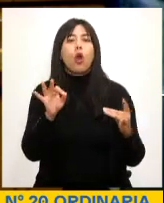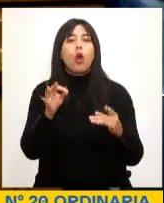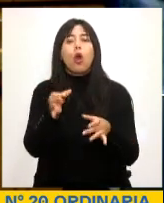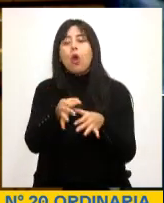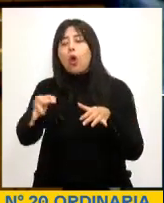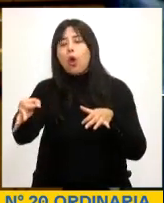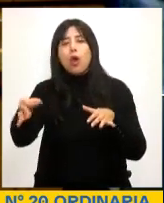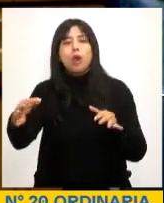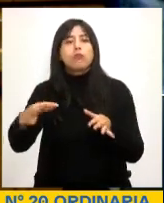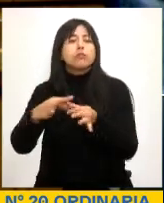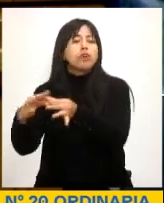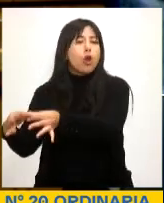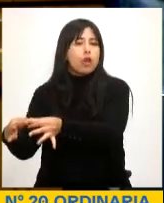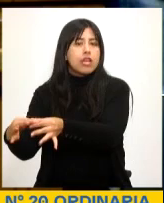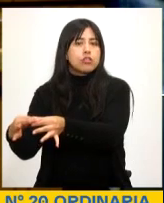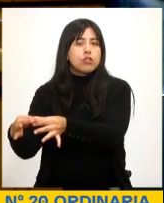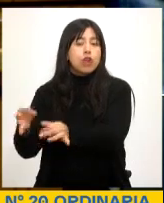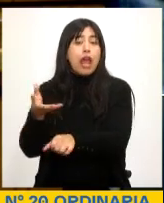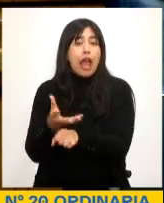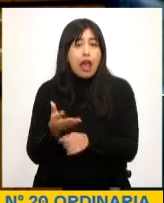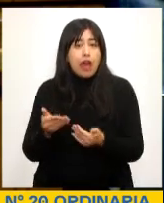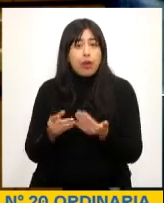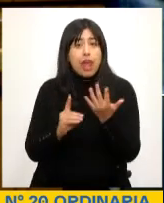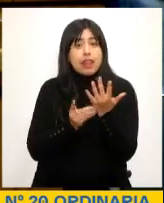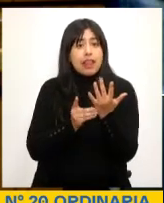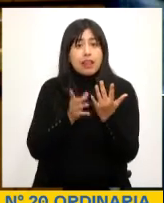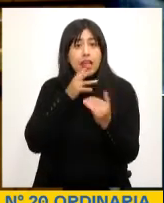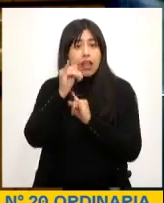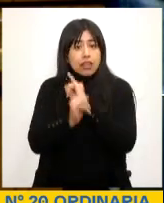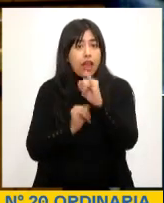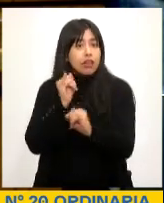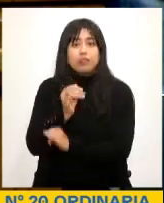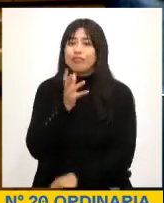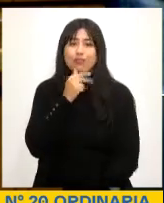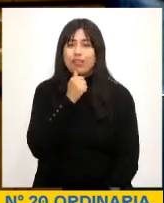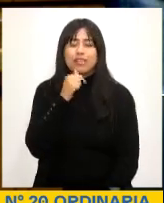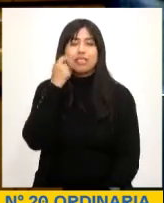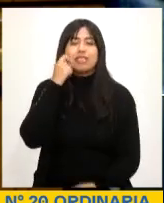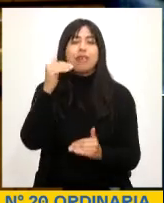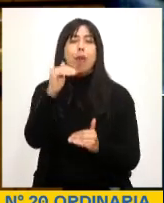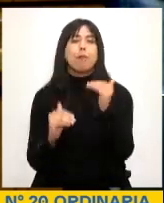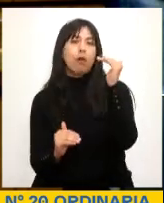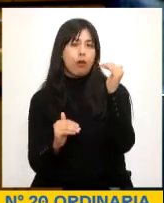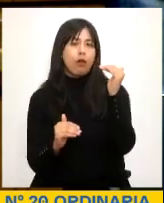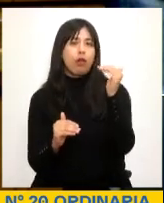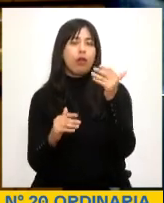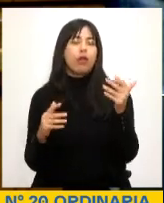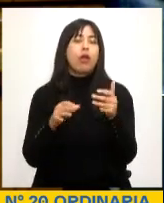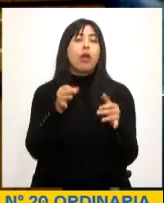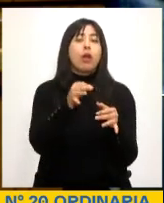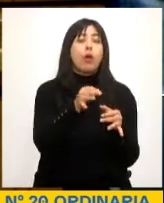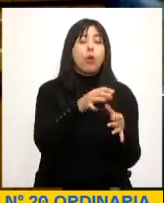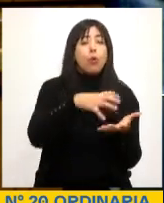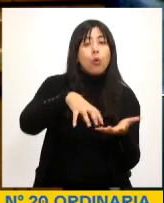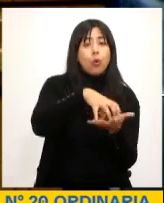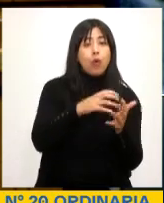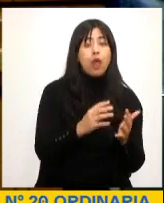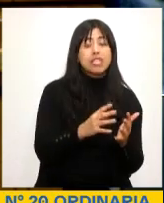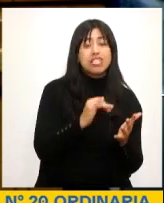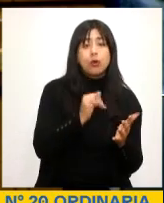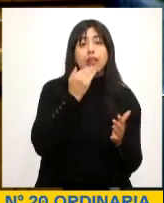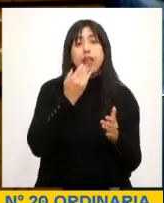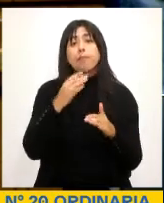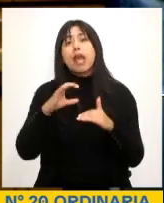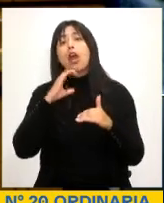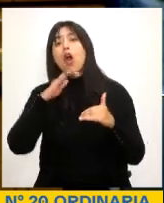Rurales donde actualmente la brecha digital continúa siendo una importante fuente de disparidad entre las áreas urbanes urbanas y centrales del